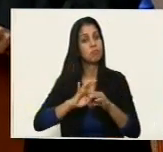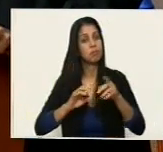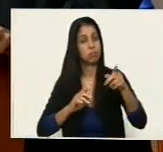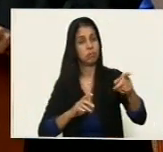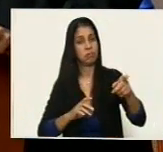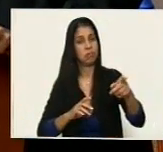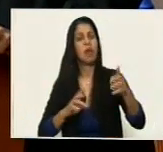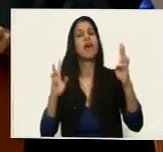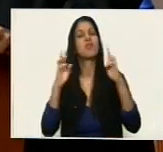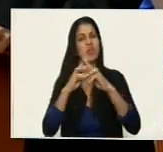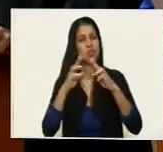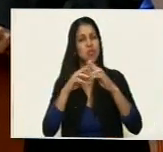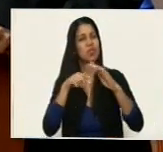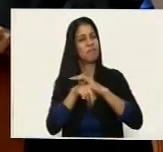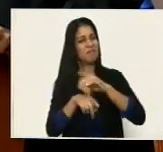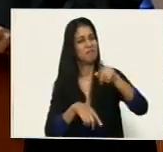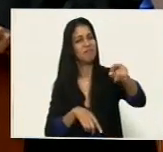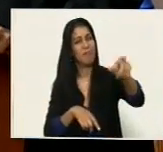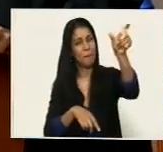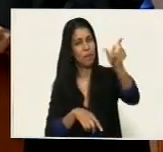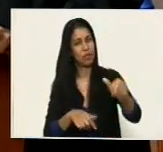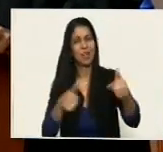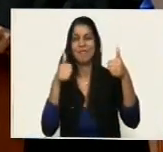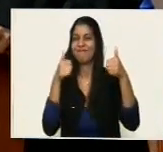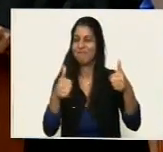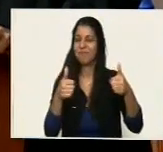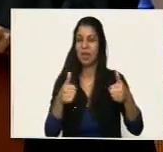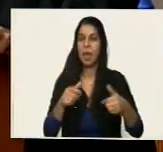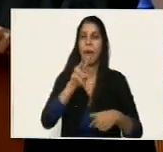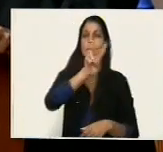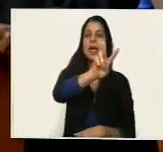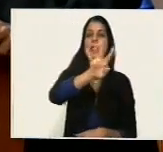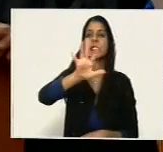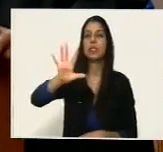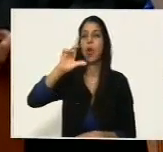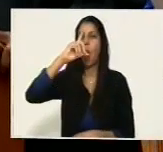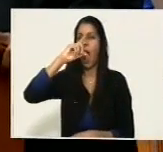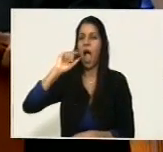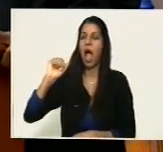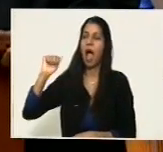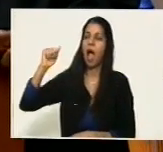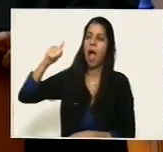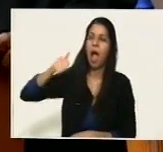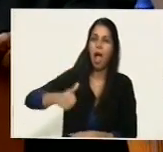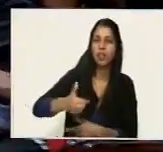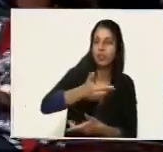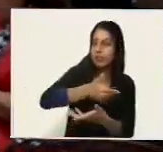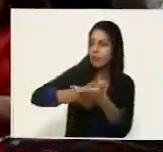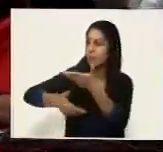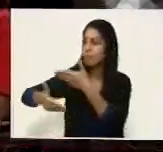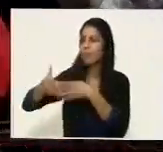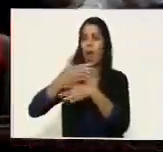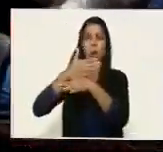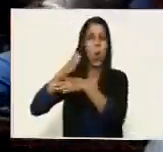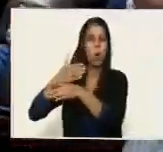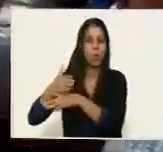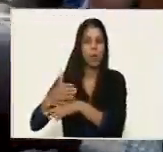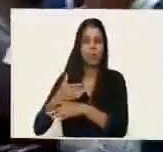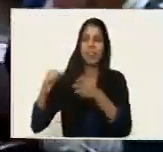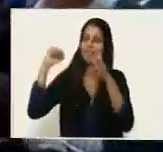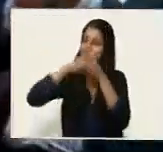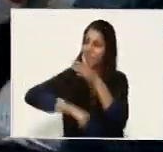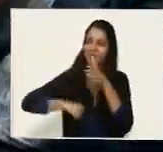todos conocen a Jesús Faría en ese campo. Más de 25 años de militancia